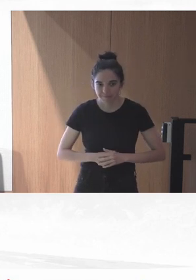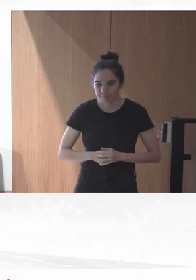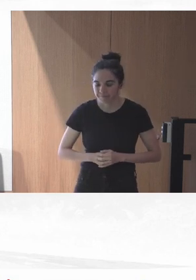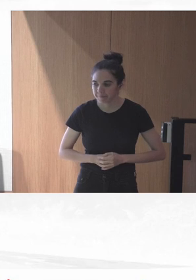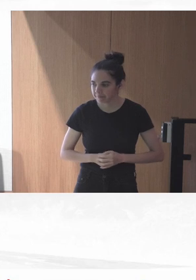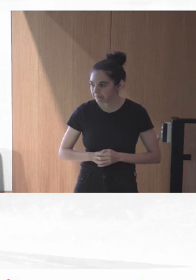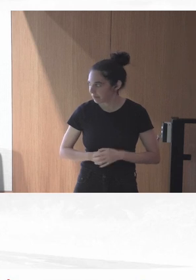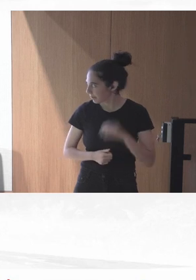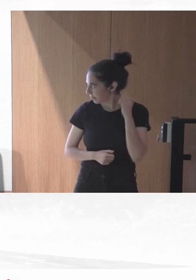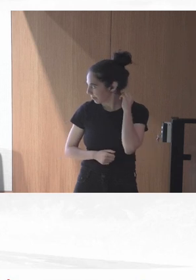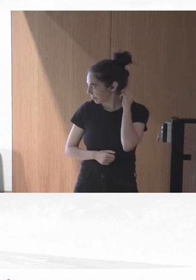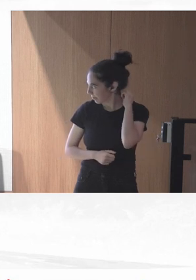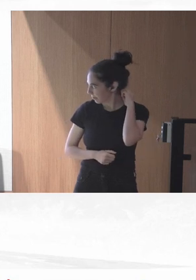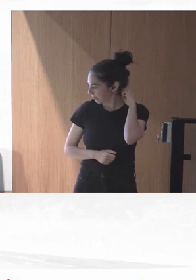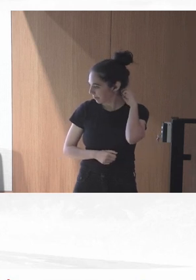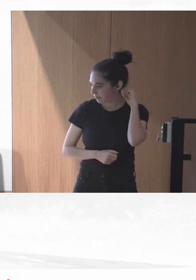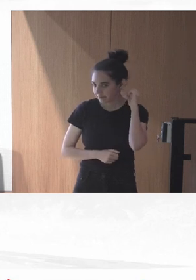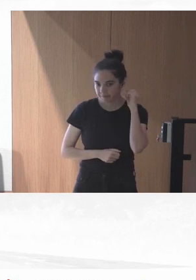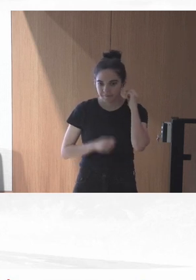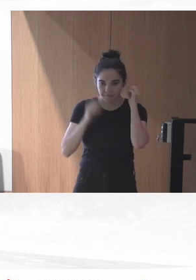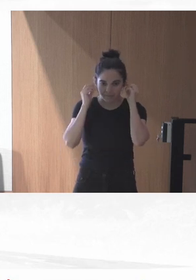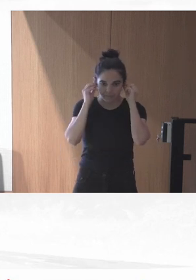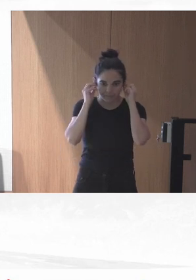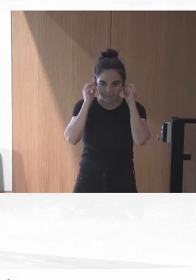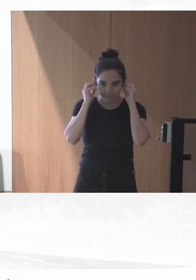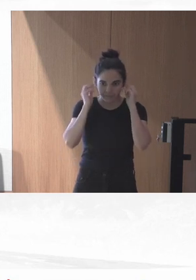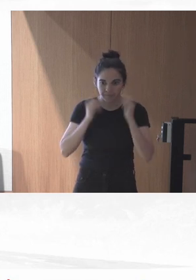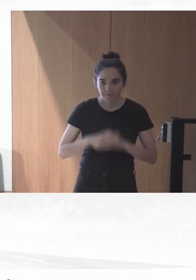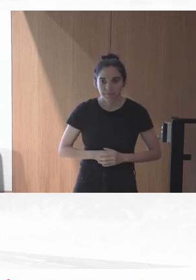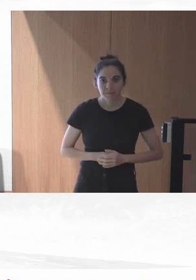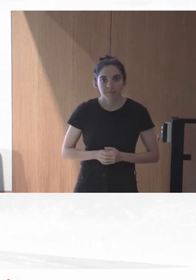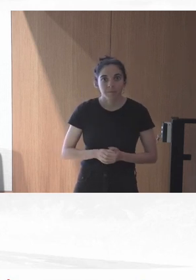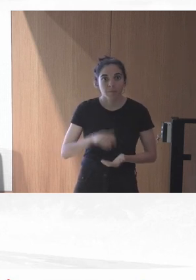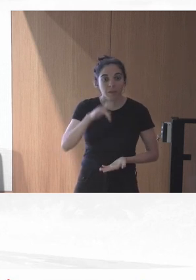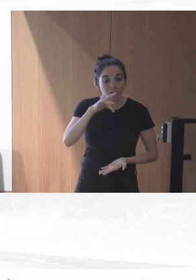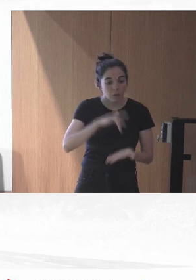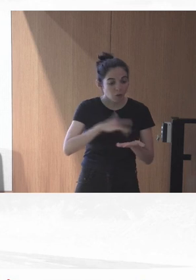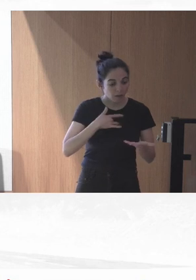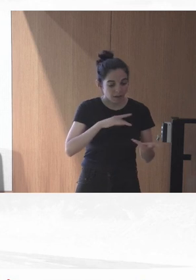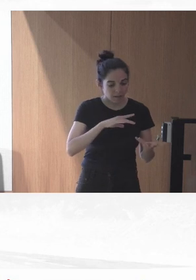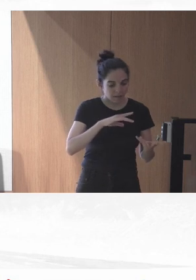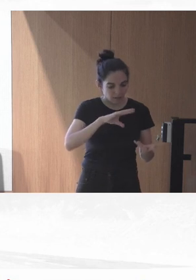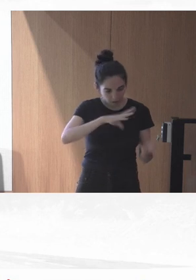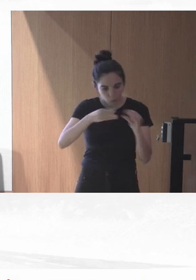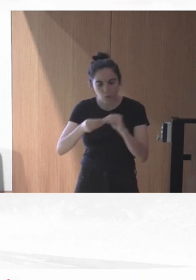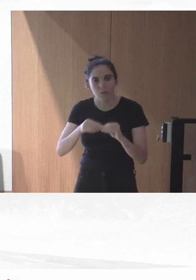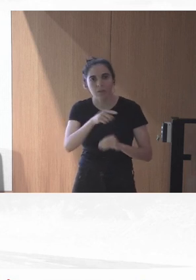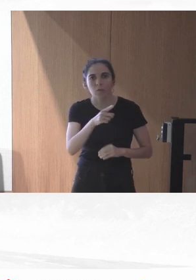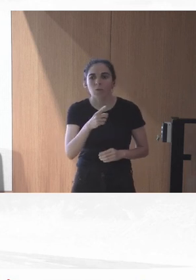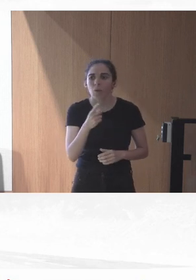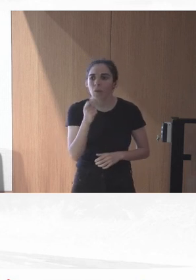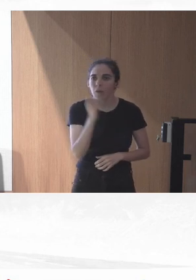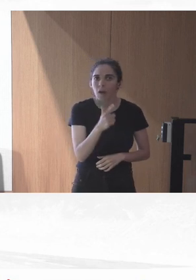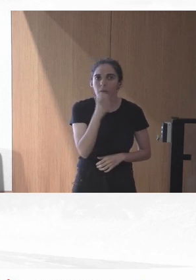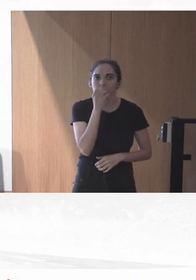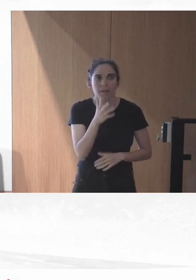When provided. Cuando se hacen ajustes, ¿qué es lo que te funcionó bien y qué es lo que